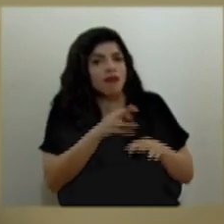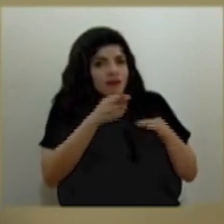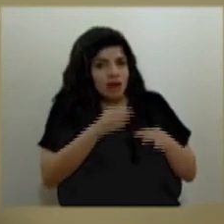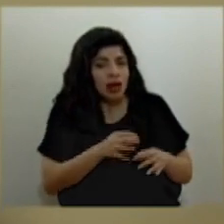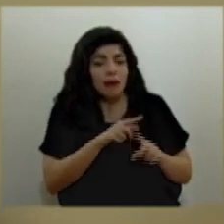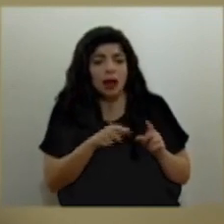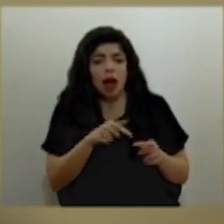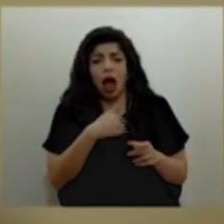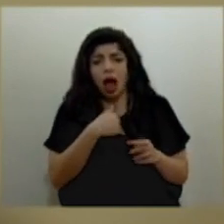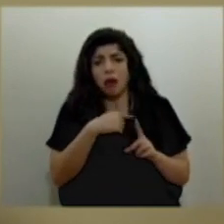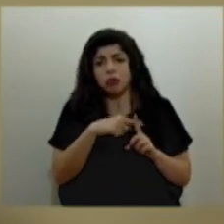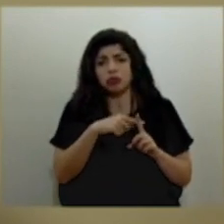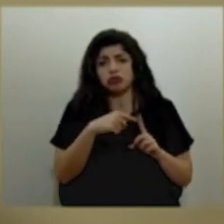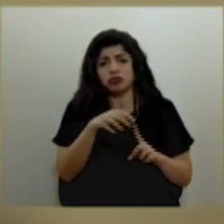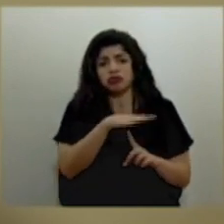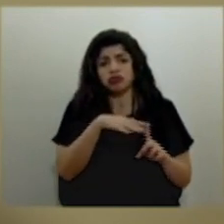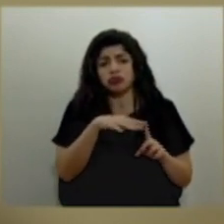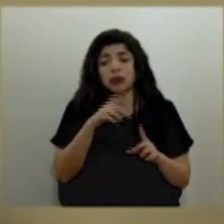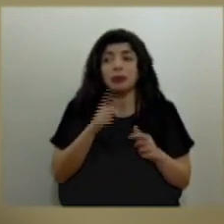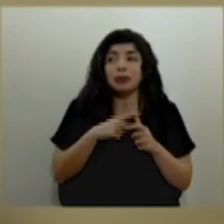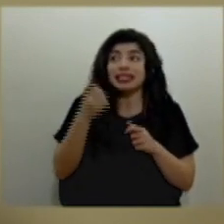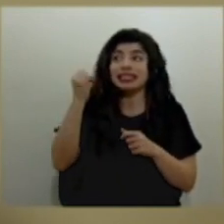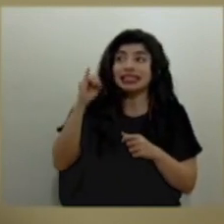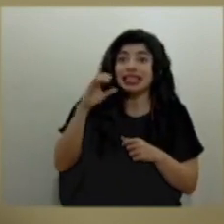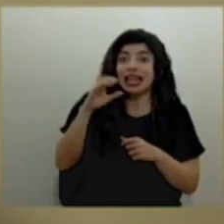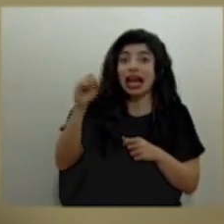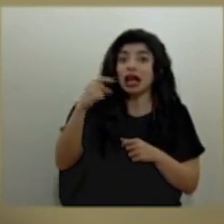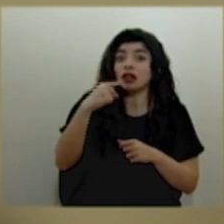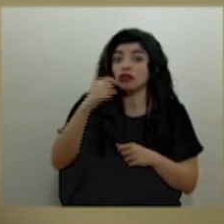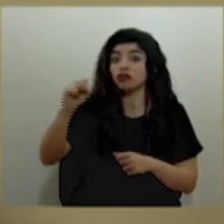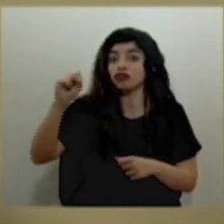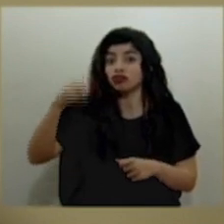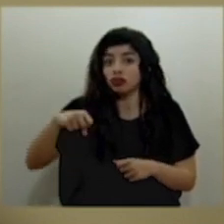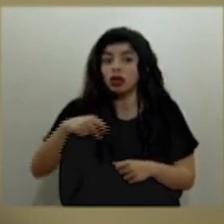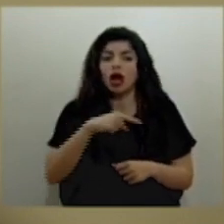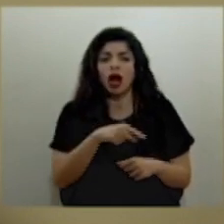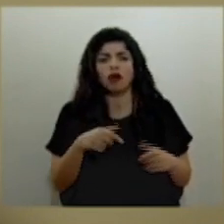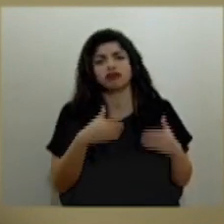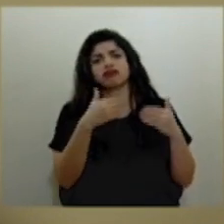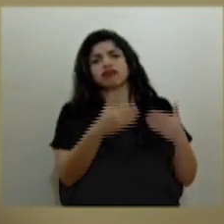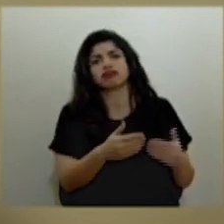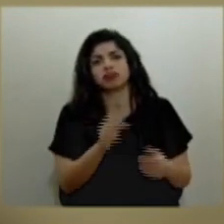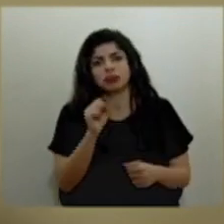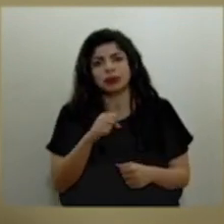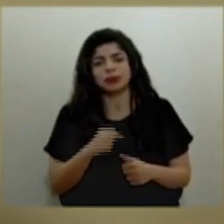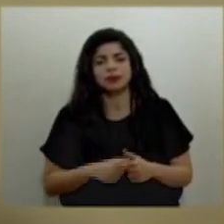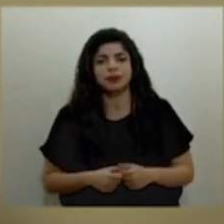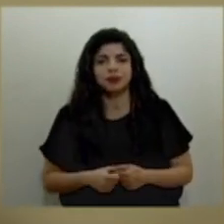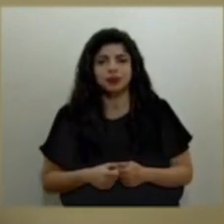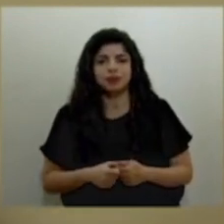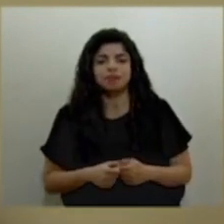buen ambiente de que si la indicación de la caja es favorable, pues que se pueda proceder.